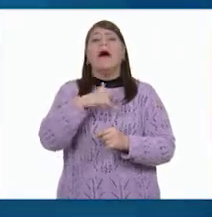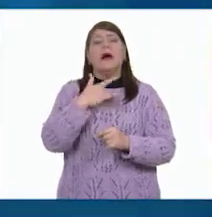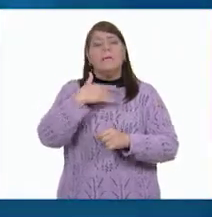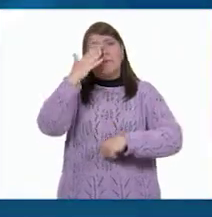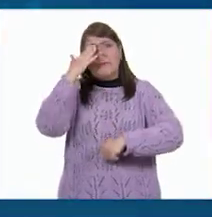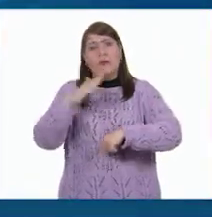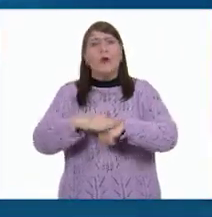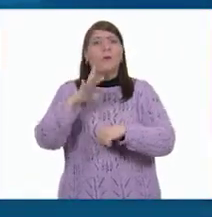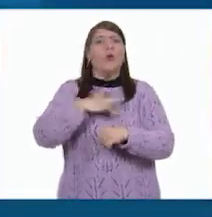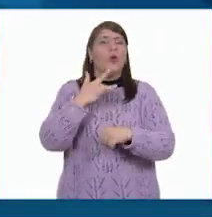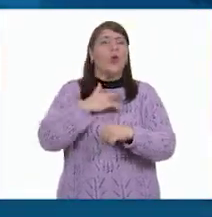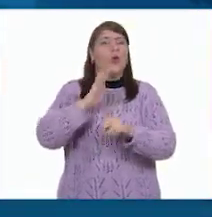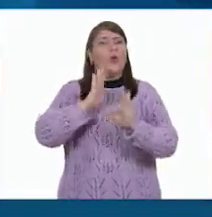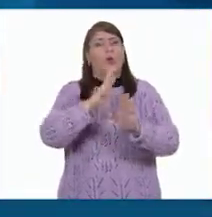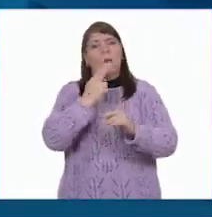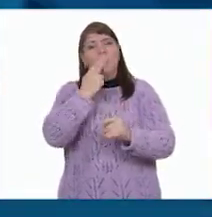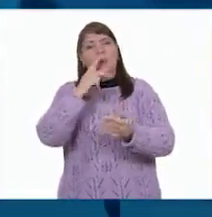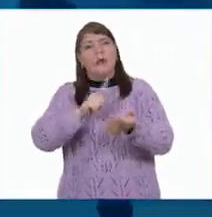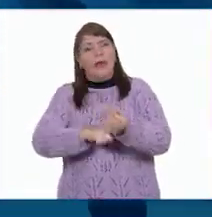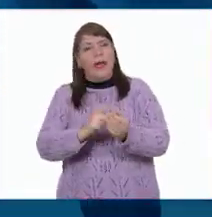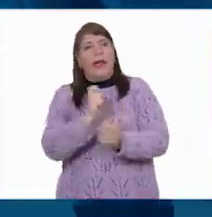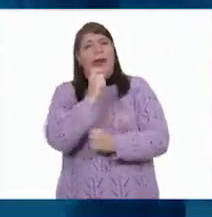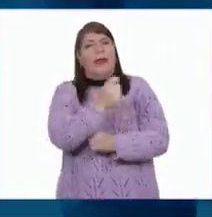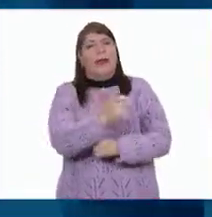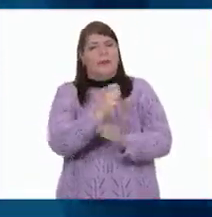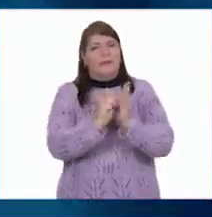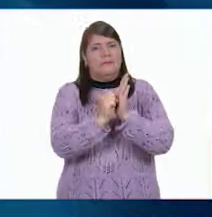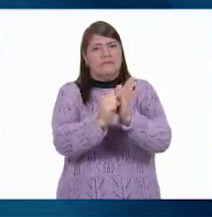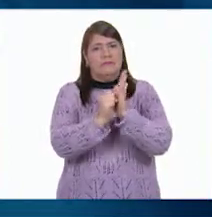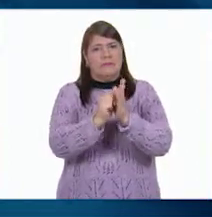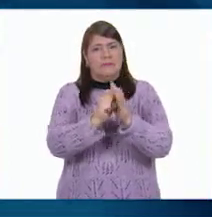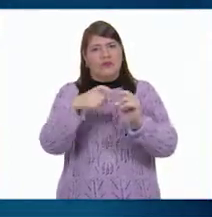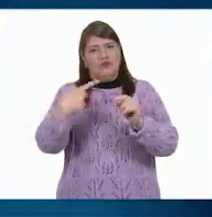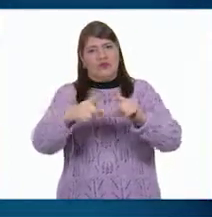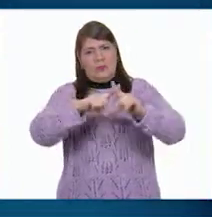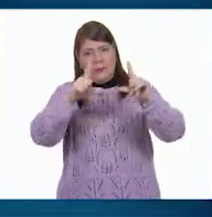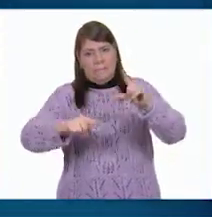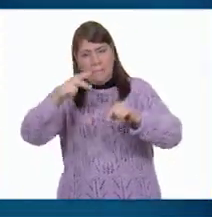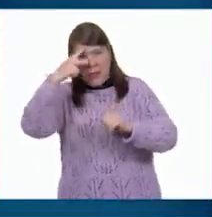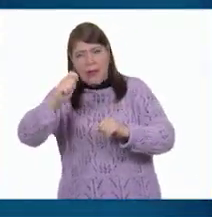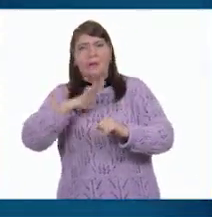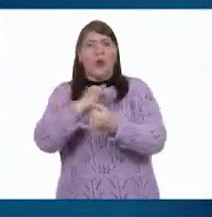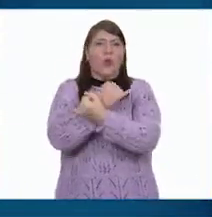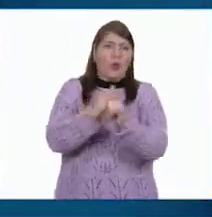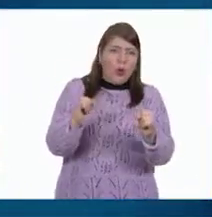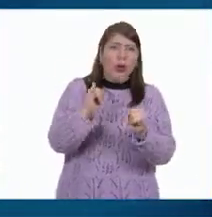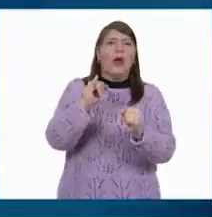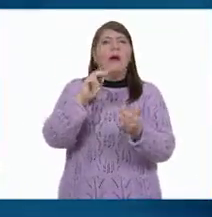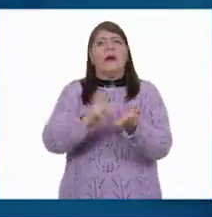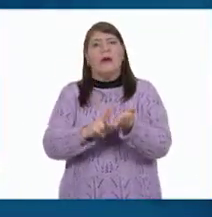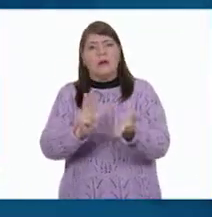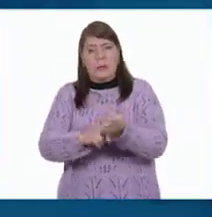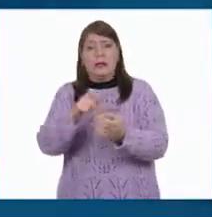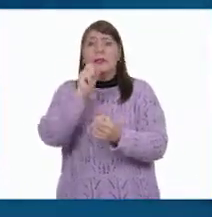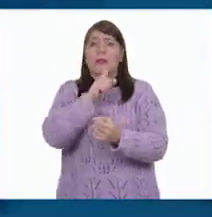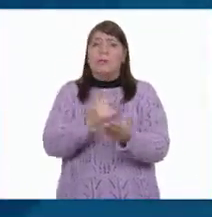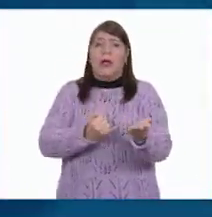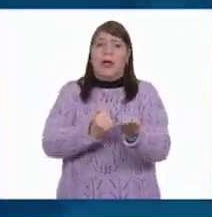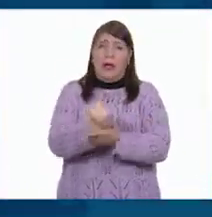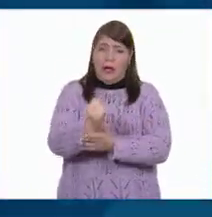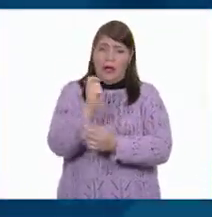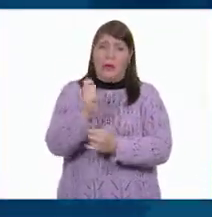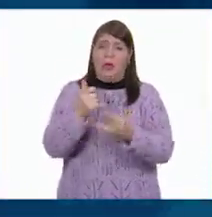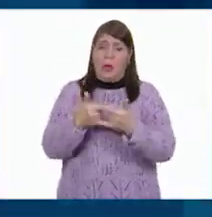símbolos patrios, el recordatorio de los héroes que contribuyeron a la independencia de la nación y, sobre todo, ratificar la